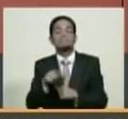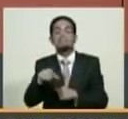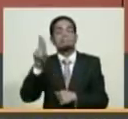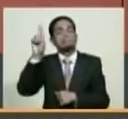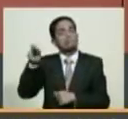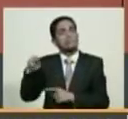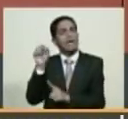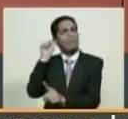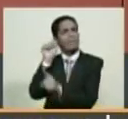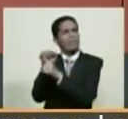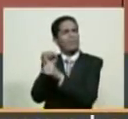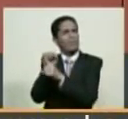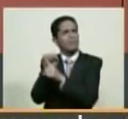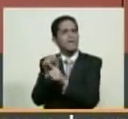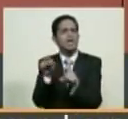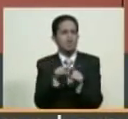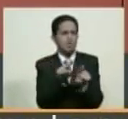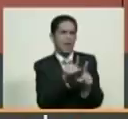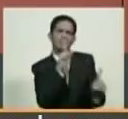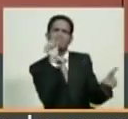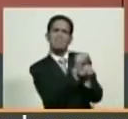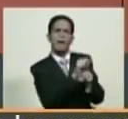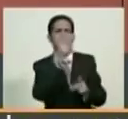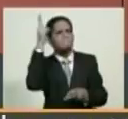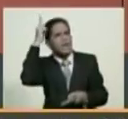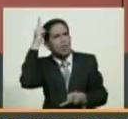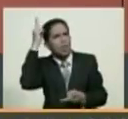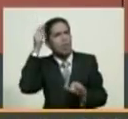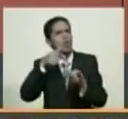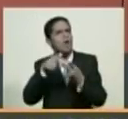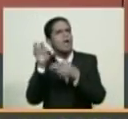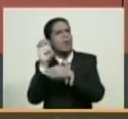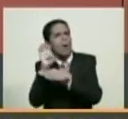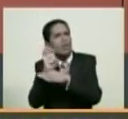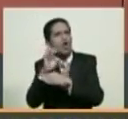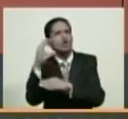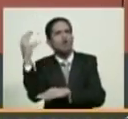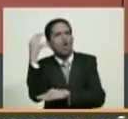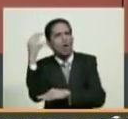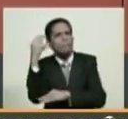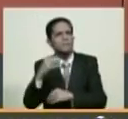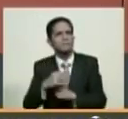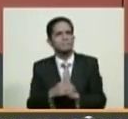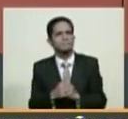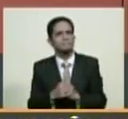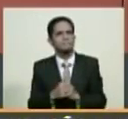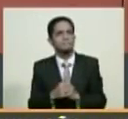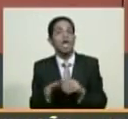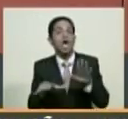xenofobia, como tratan a nuestros hermanos en Perú, en Ecuador, en Colombia.